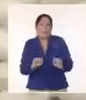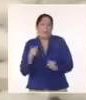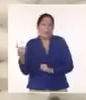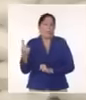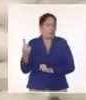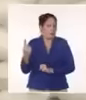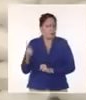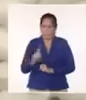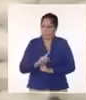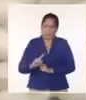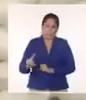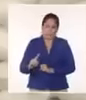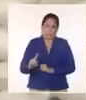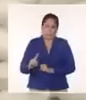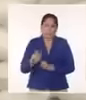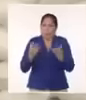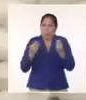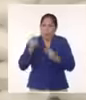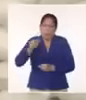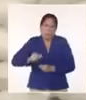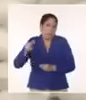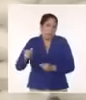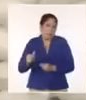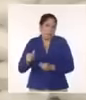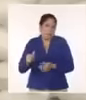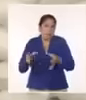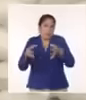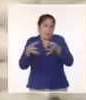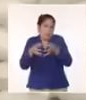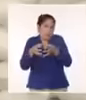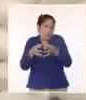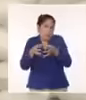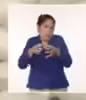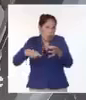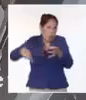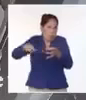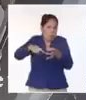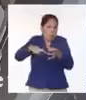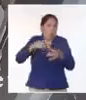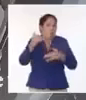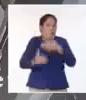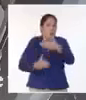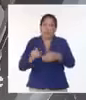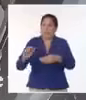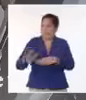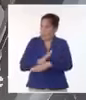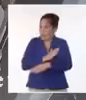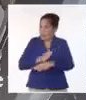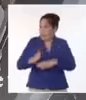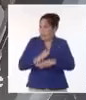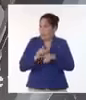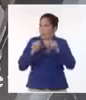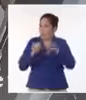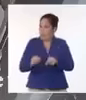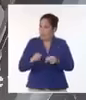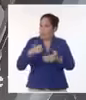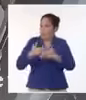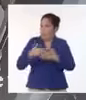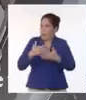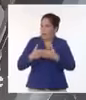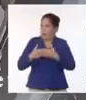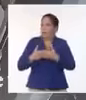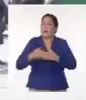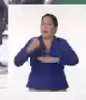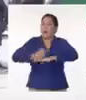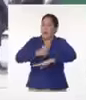a partir de la cantidad de personas que se involucran en los diferentes procesos. Los hechos involucran a las empresas de carga para